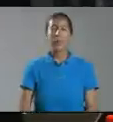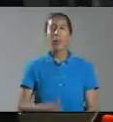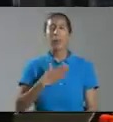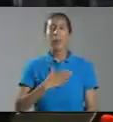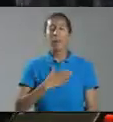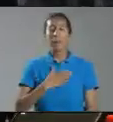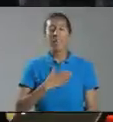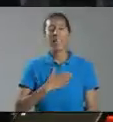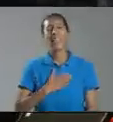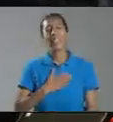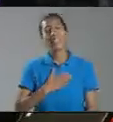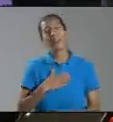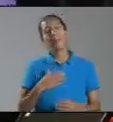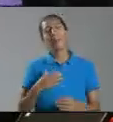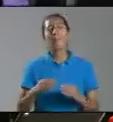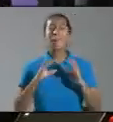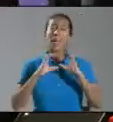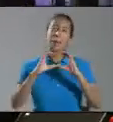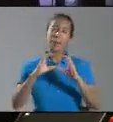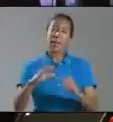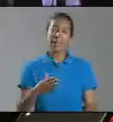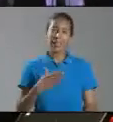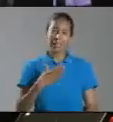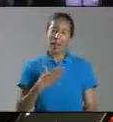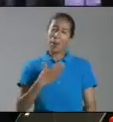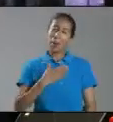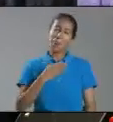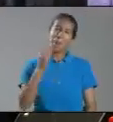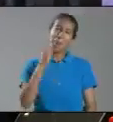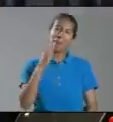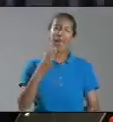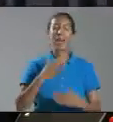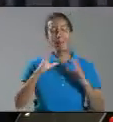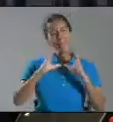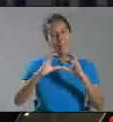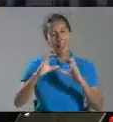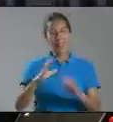Me miman. Mi mamá me mima. Amo a mi mamá.